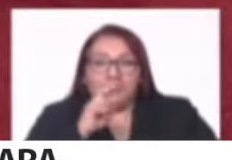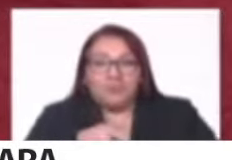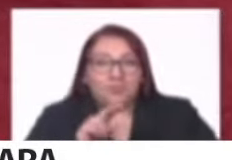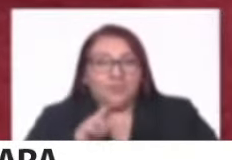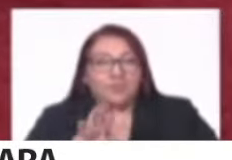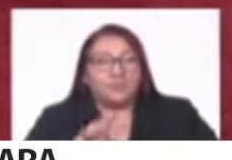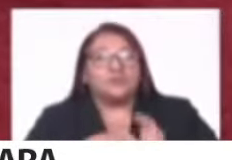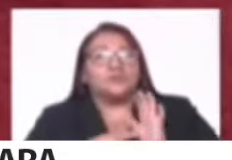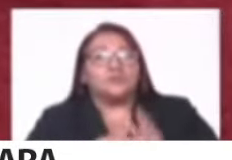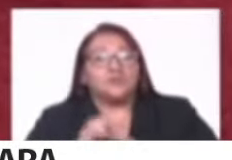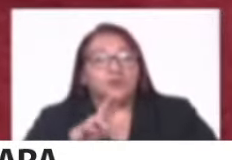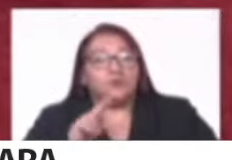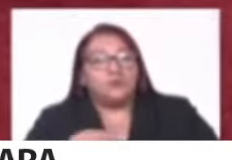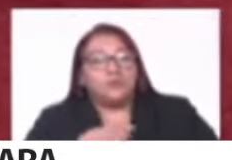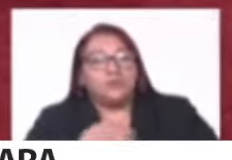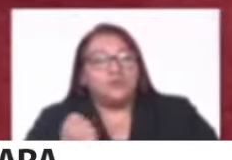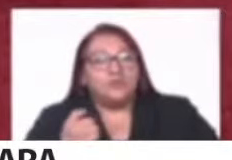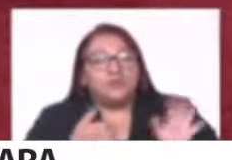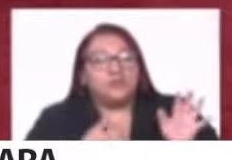2024 contempla